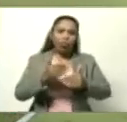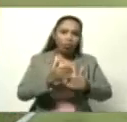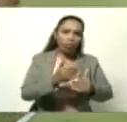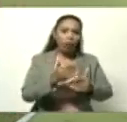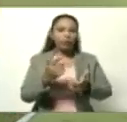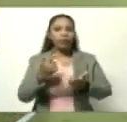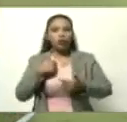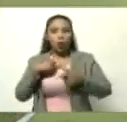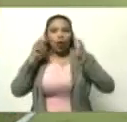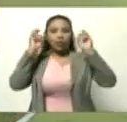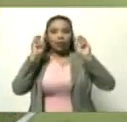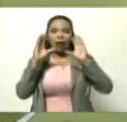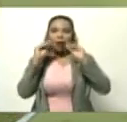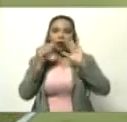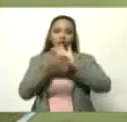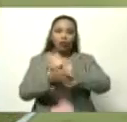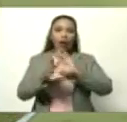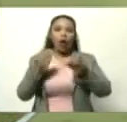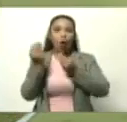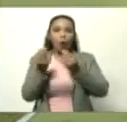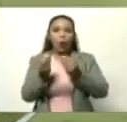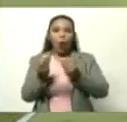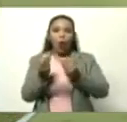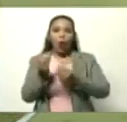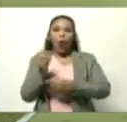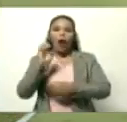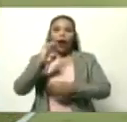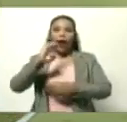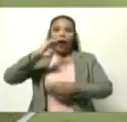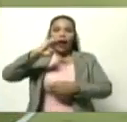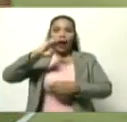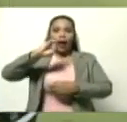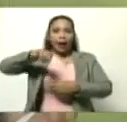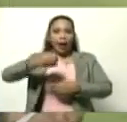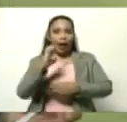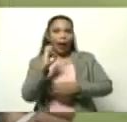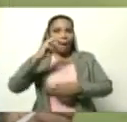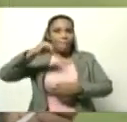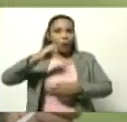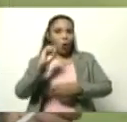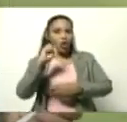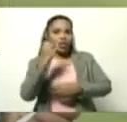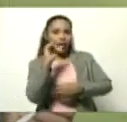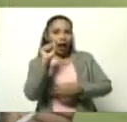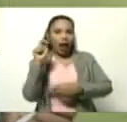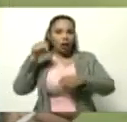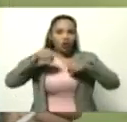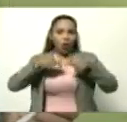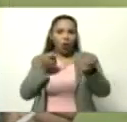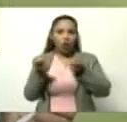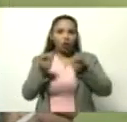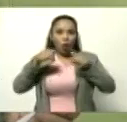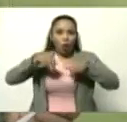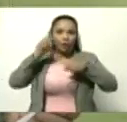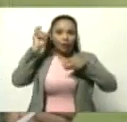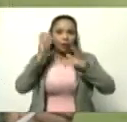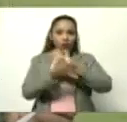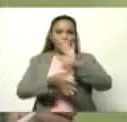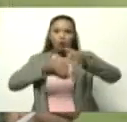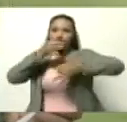el tema de la hegemonía hoy la emancipación cultural hoy a la luz de los 200 años de